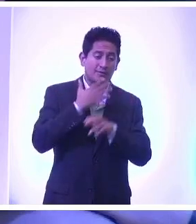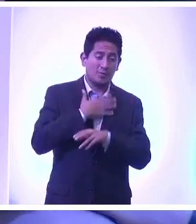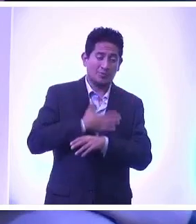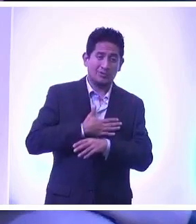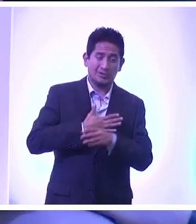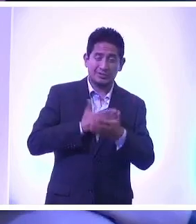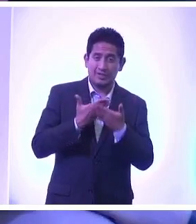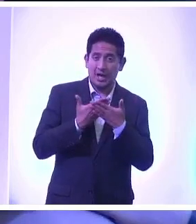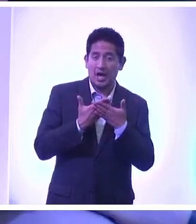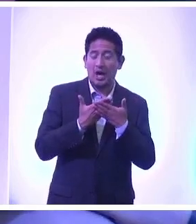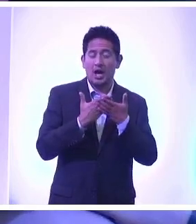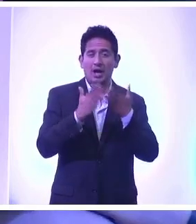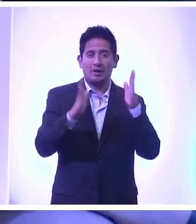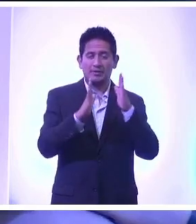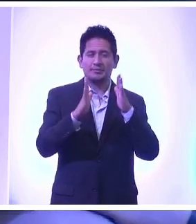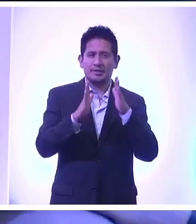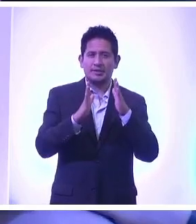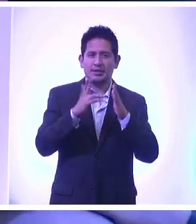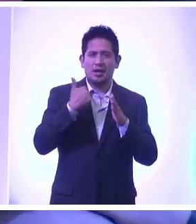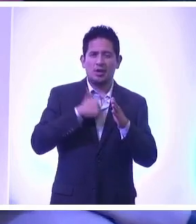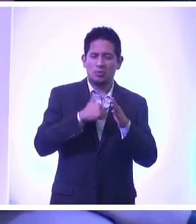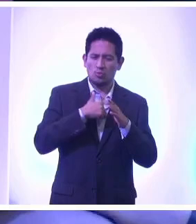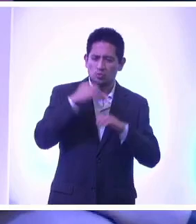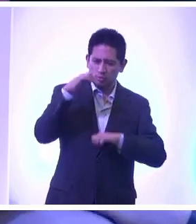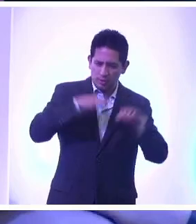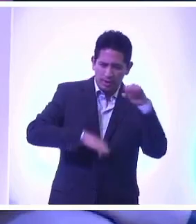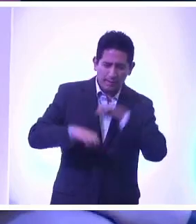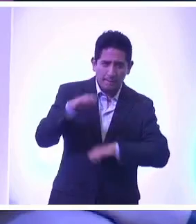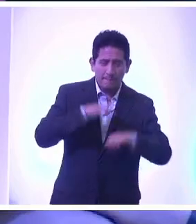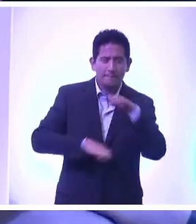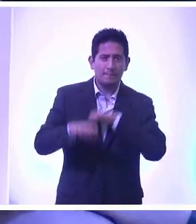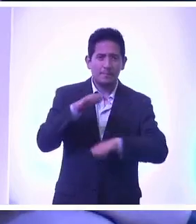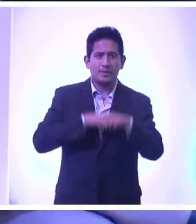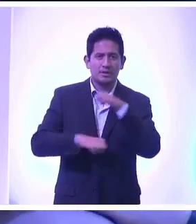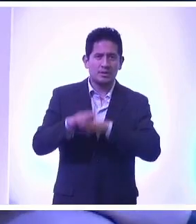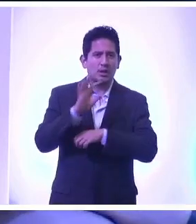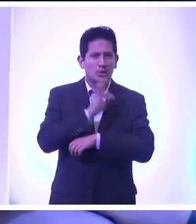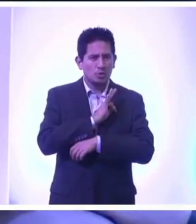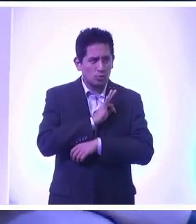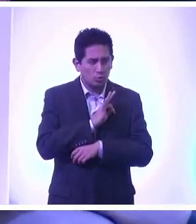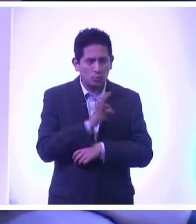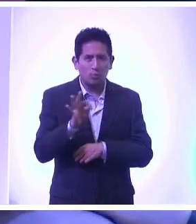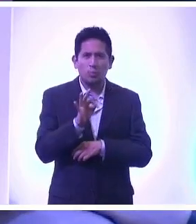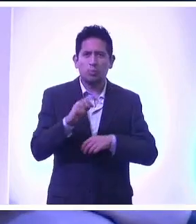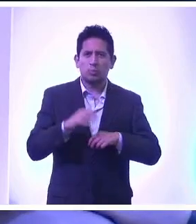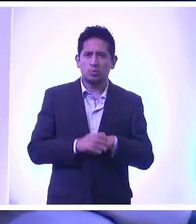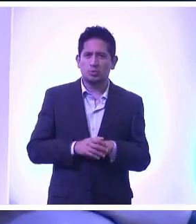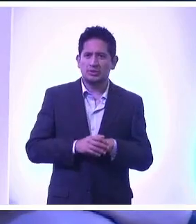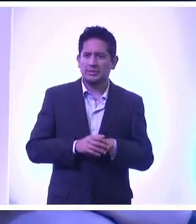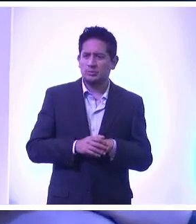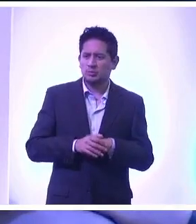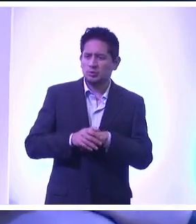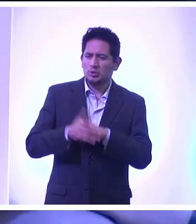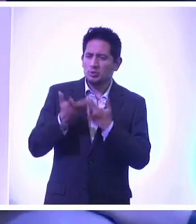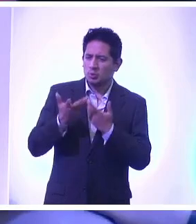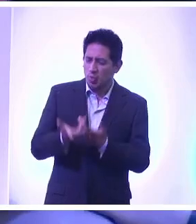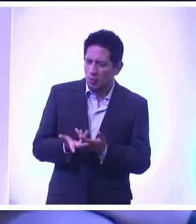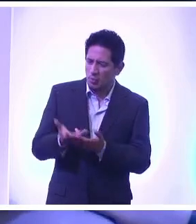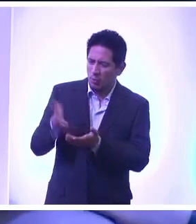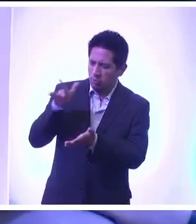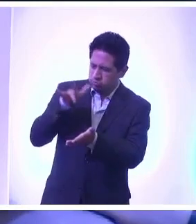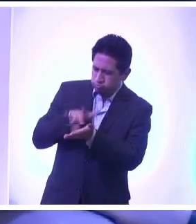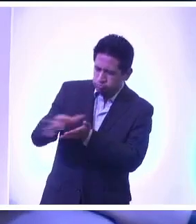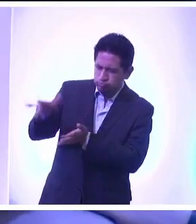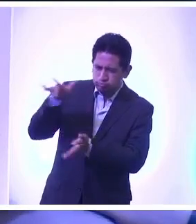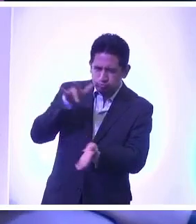abierta los empresarios podemos impulsar mucho más el el gobierno transparente la justicia